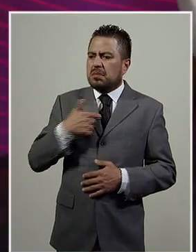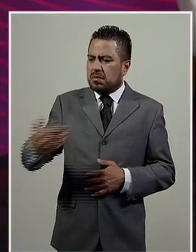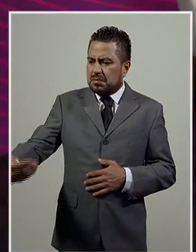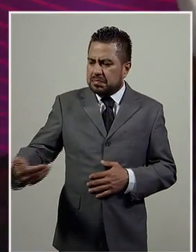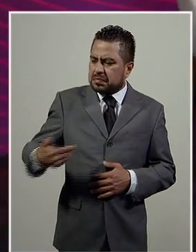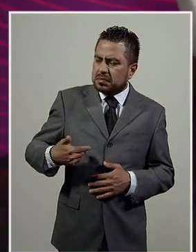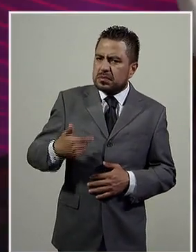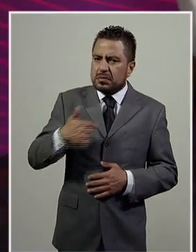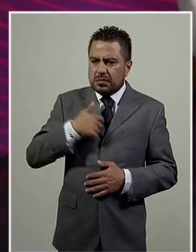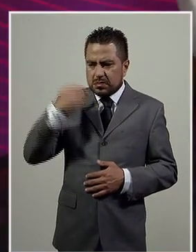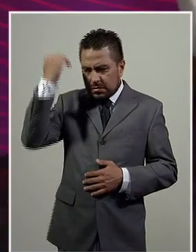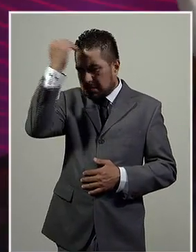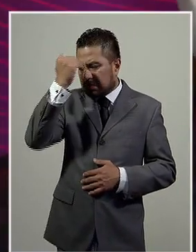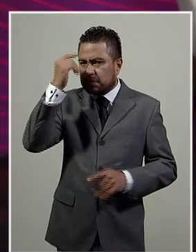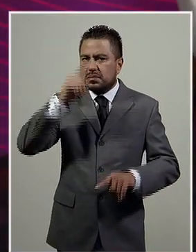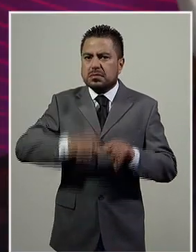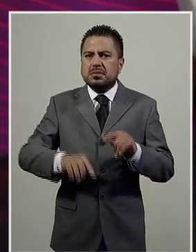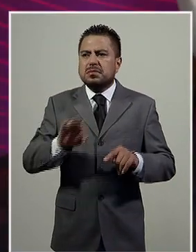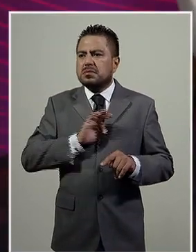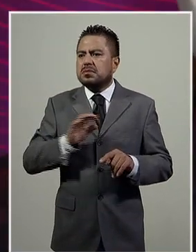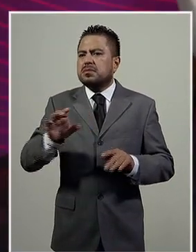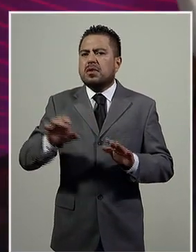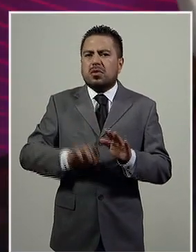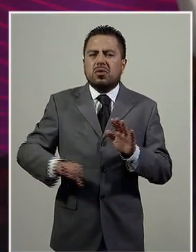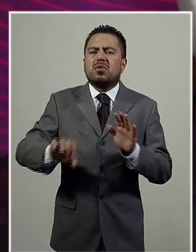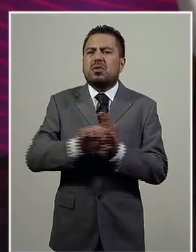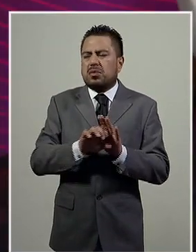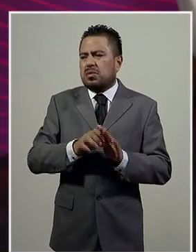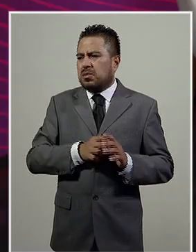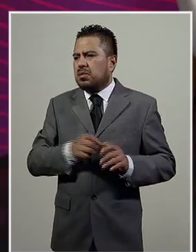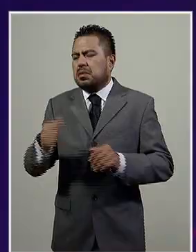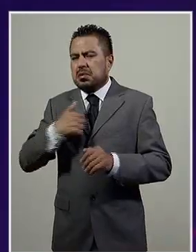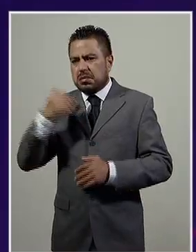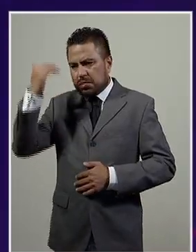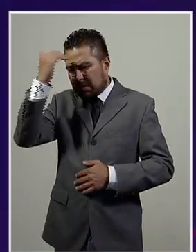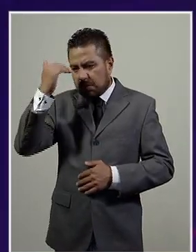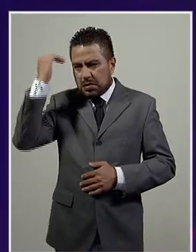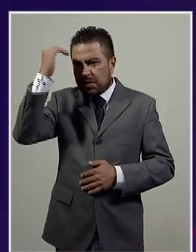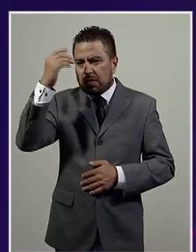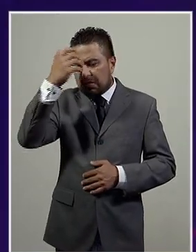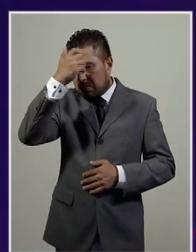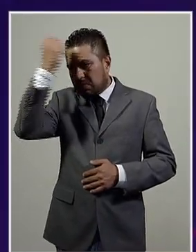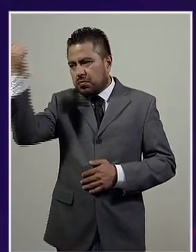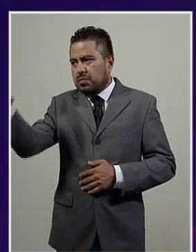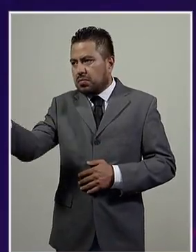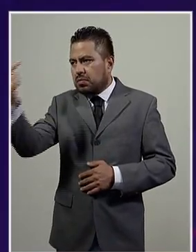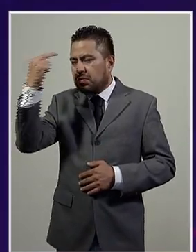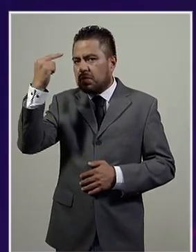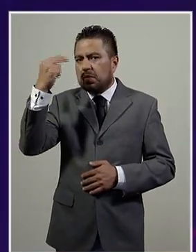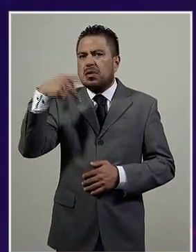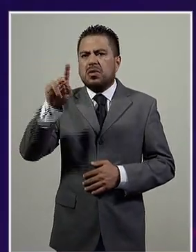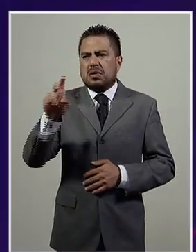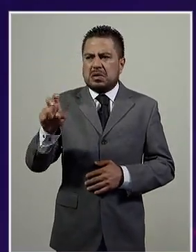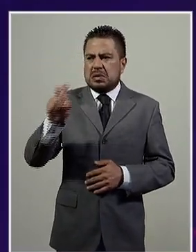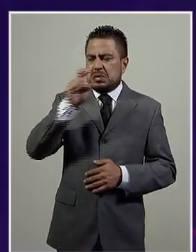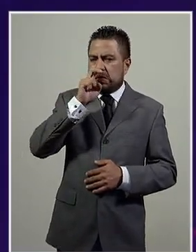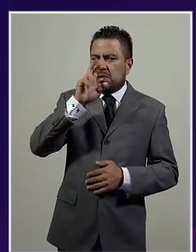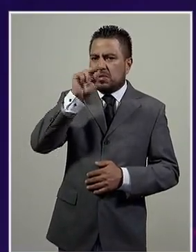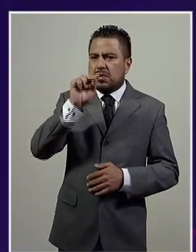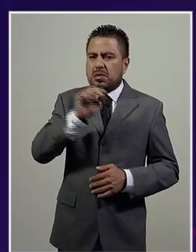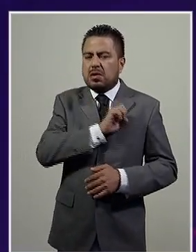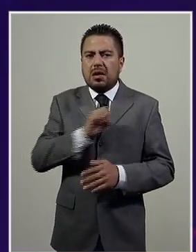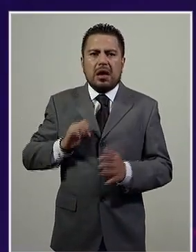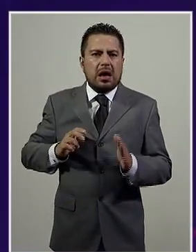piden que yo me quite el turbante, que me lleven a un cuartito, me quito el turbante, muestro, no es una resistencia a cumplir con